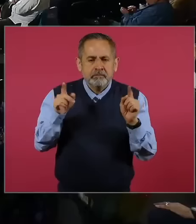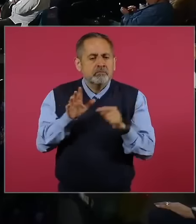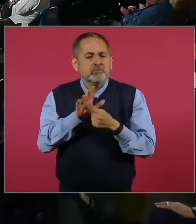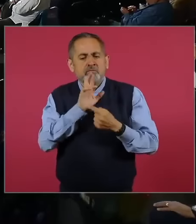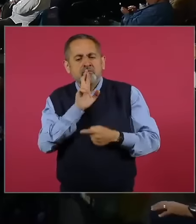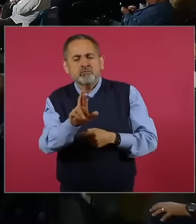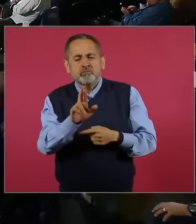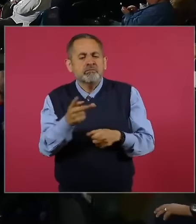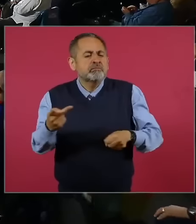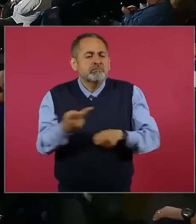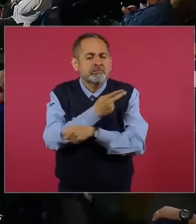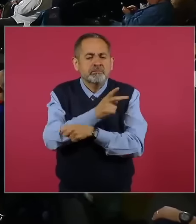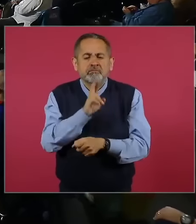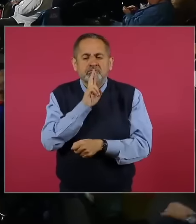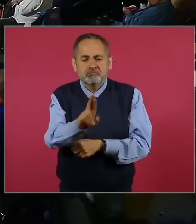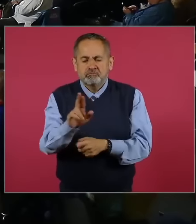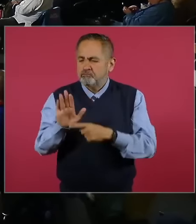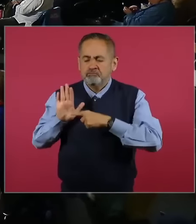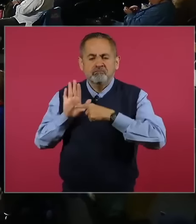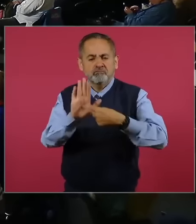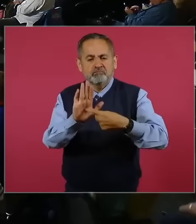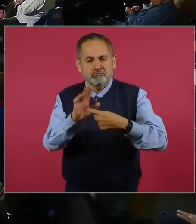resultados.